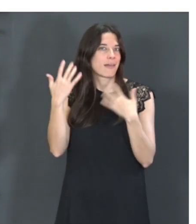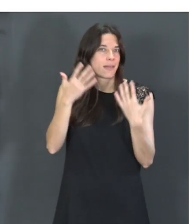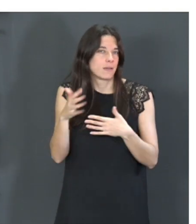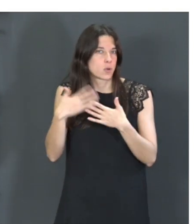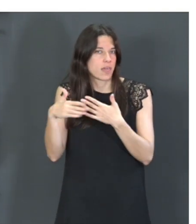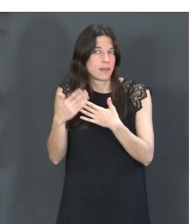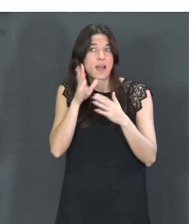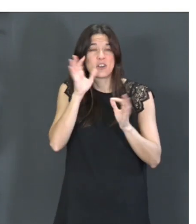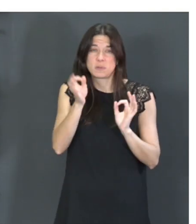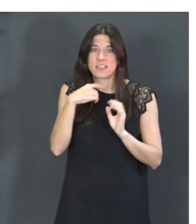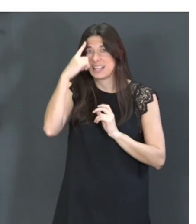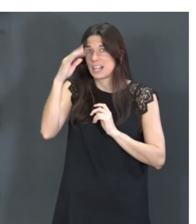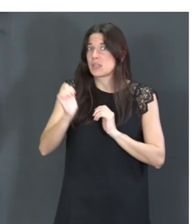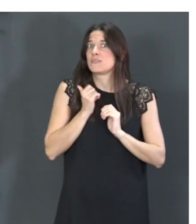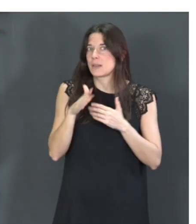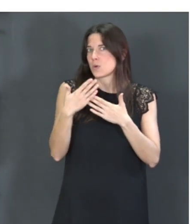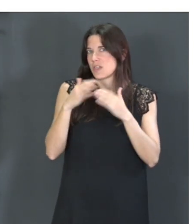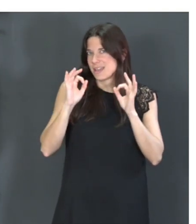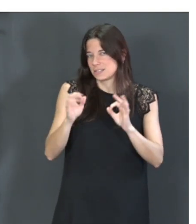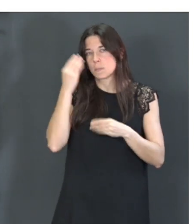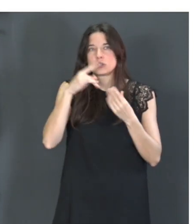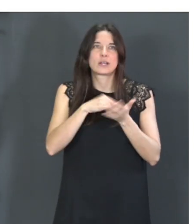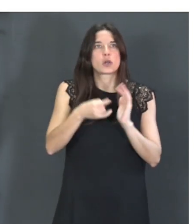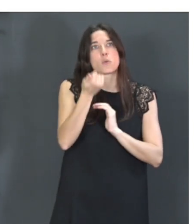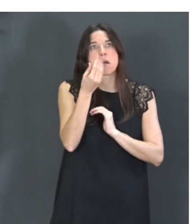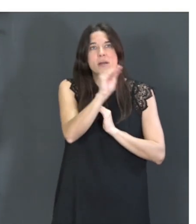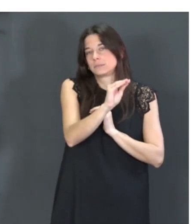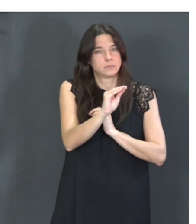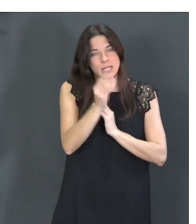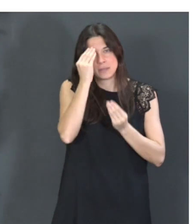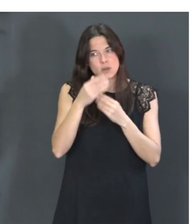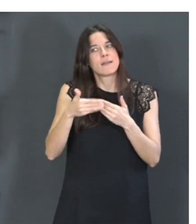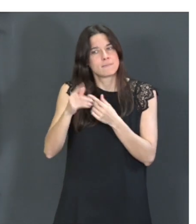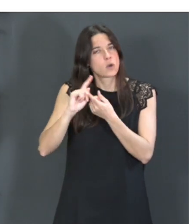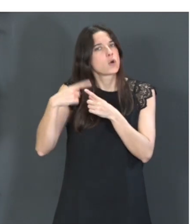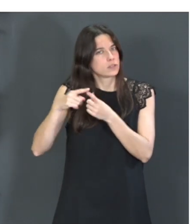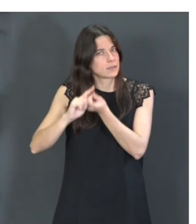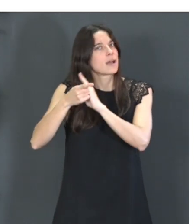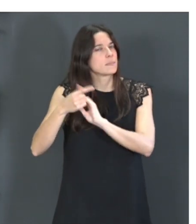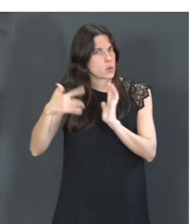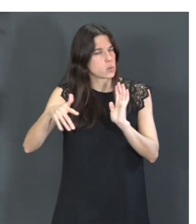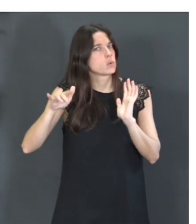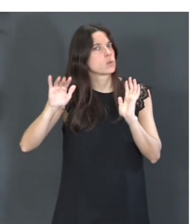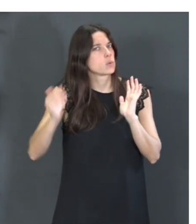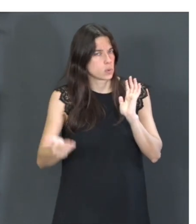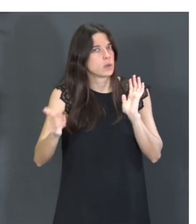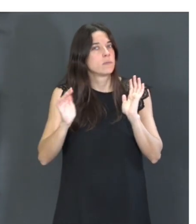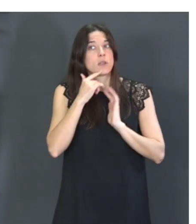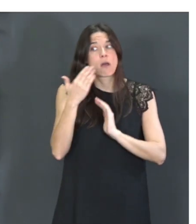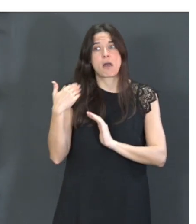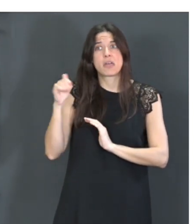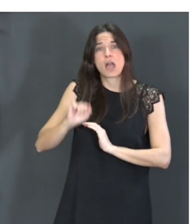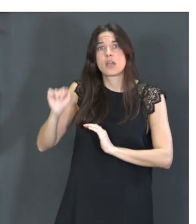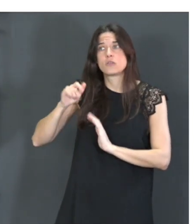la inteligencia artificial, que creo que no es una tecnología más, creo que realmente va a cambiar muchas cosas, pero hace unos años pues estábamos hablando